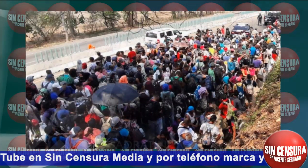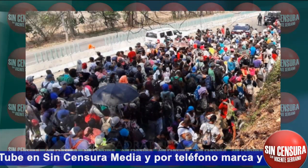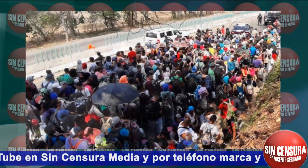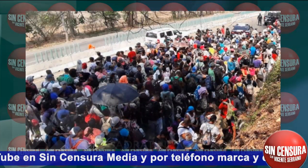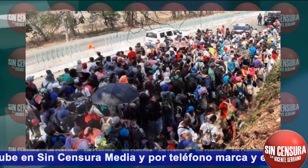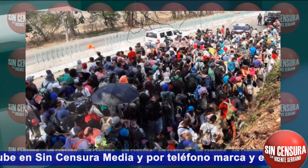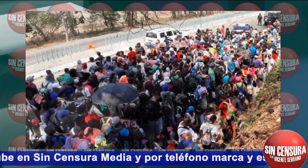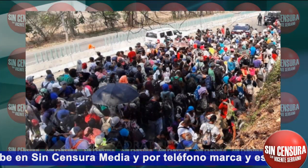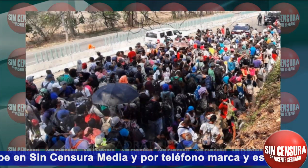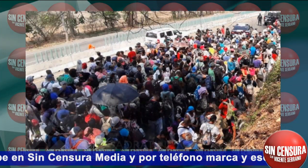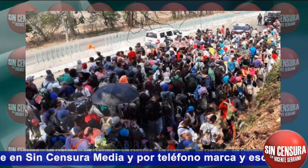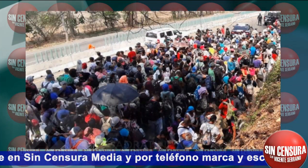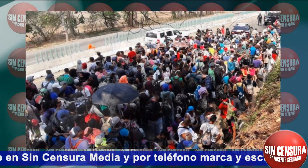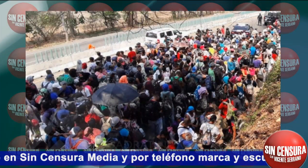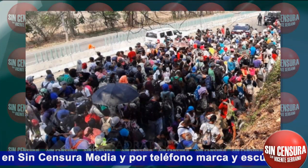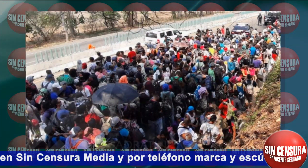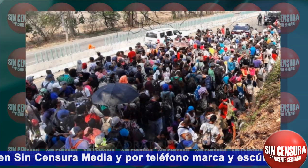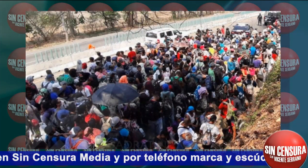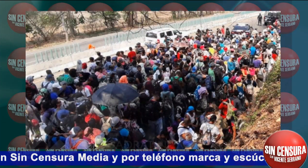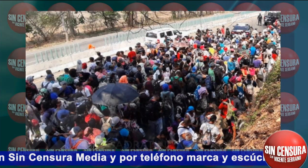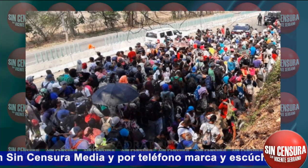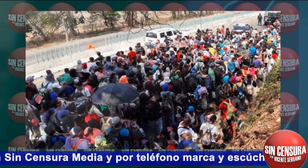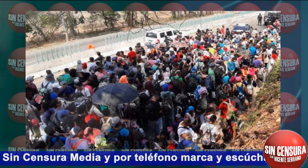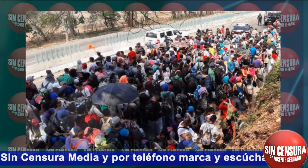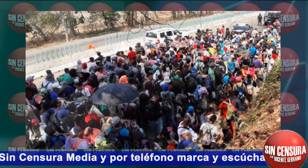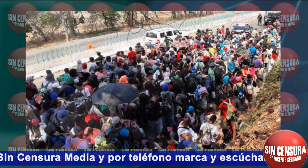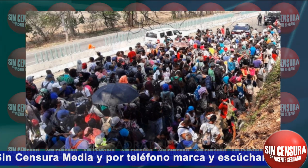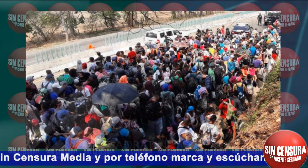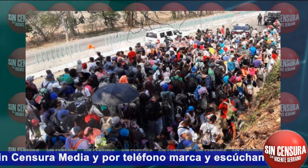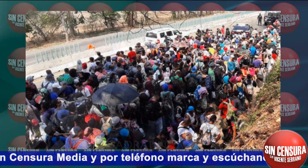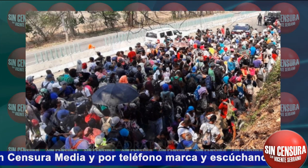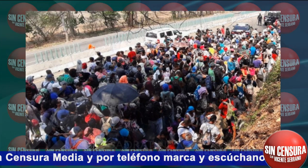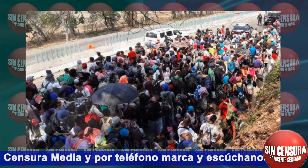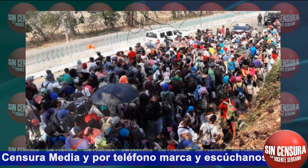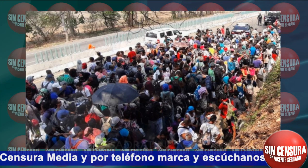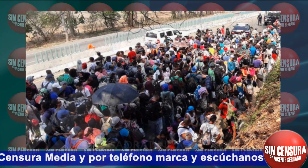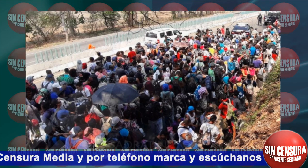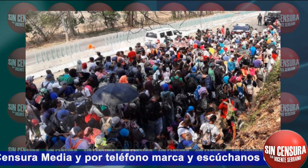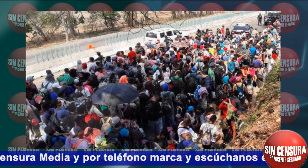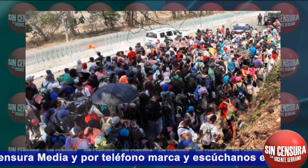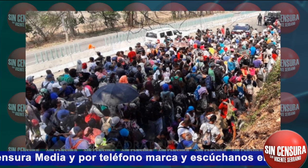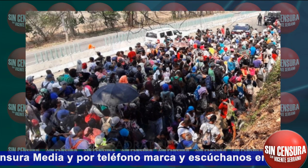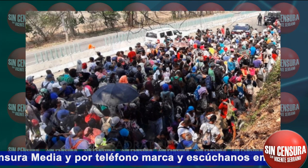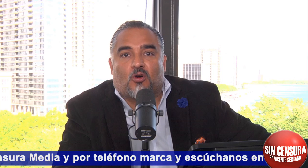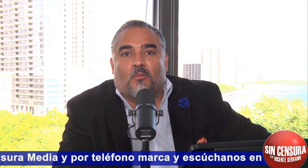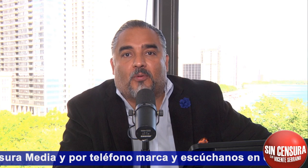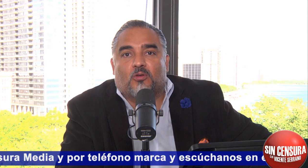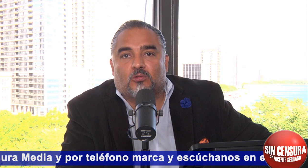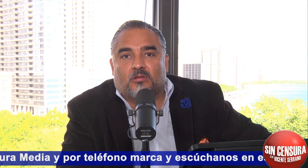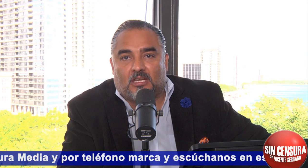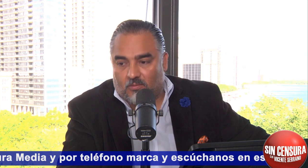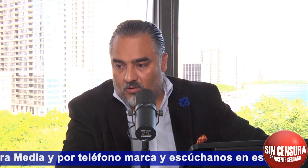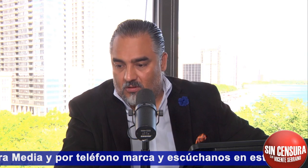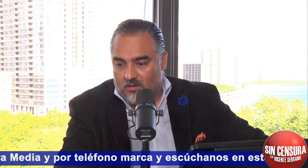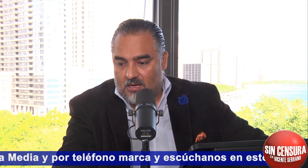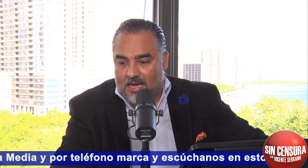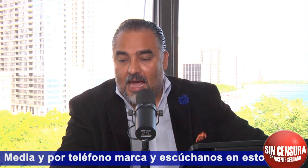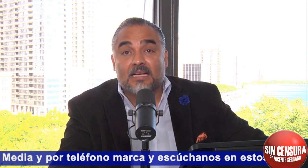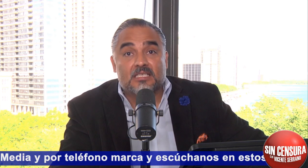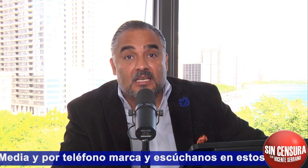eso creo que sería, no sé si injusto o poco